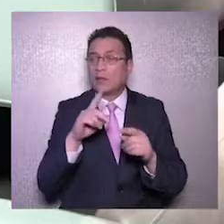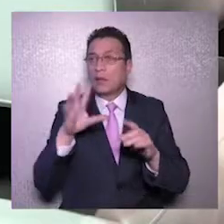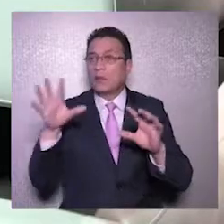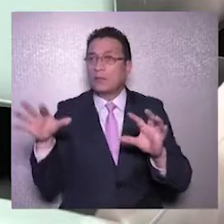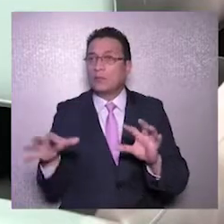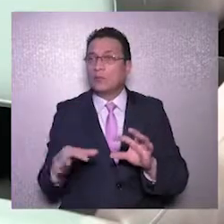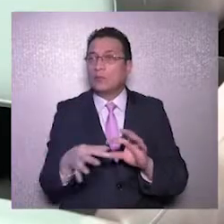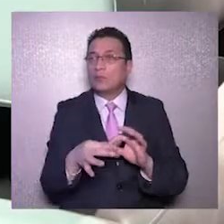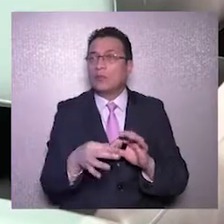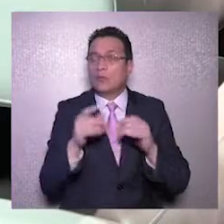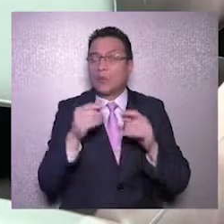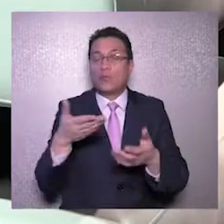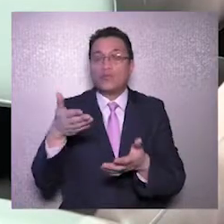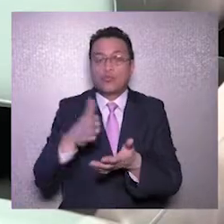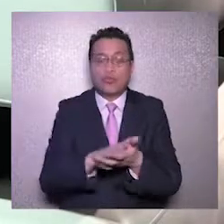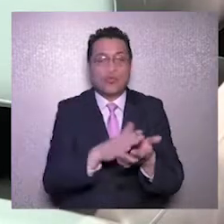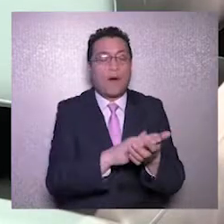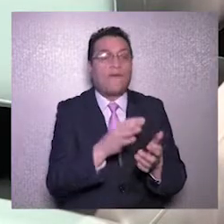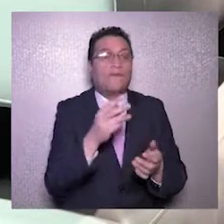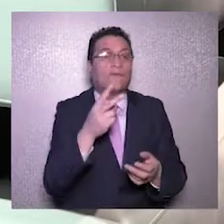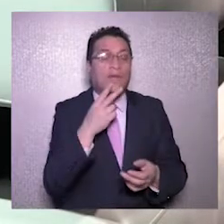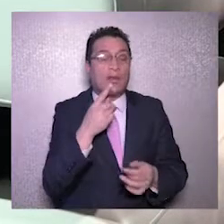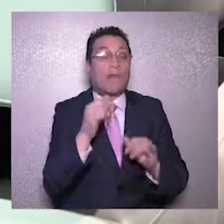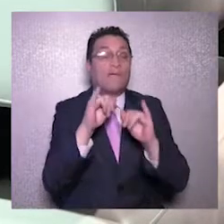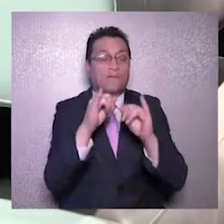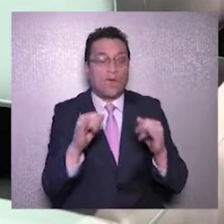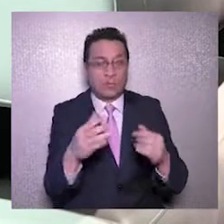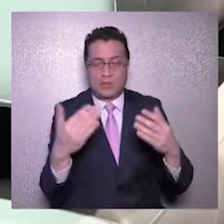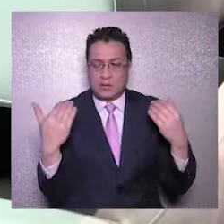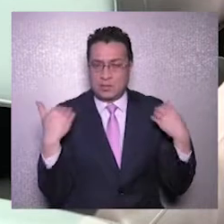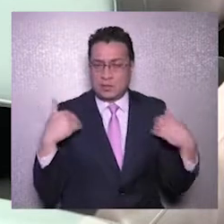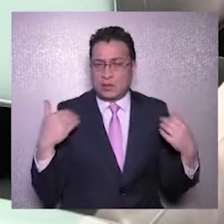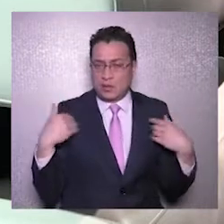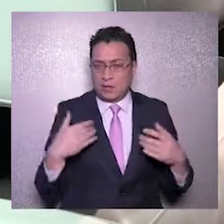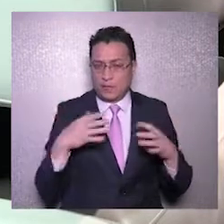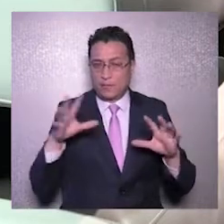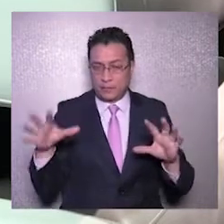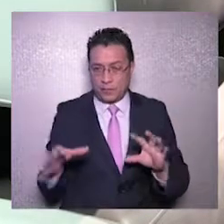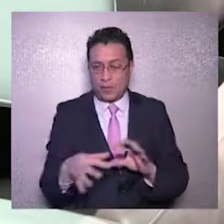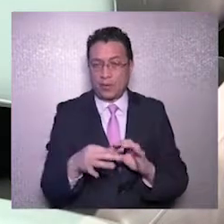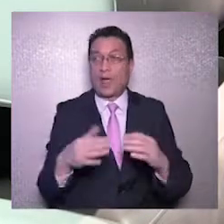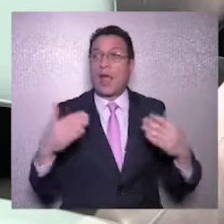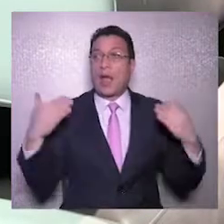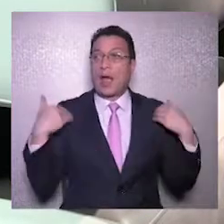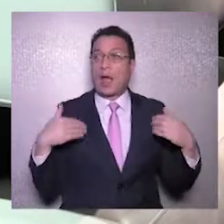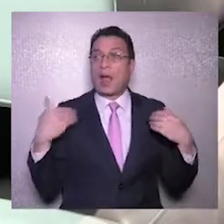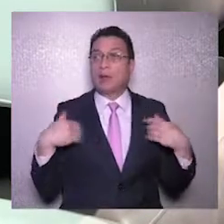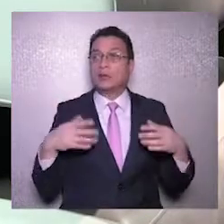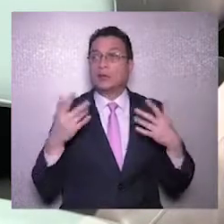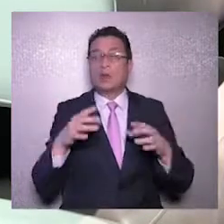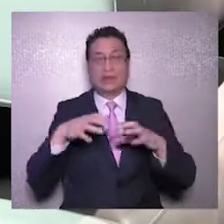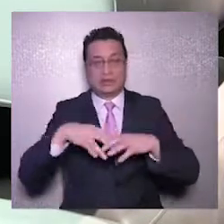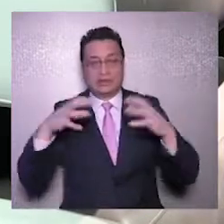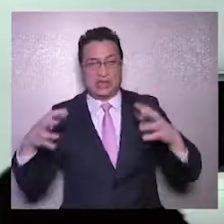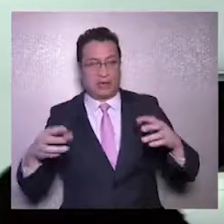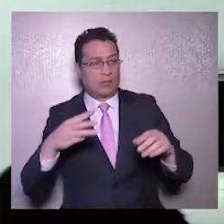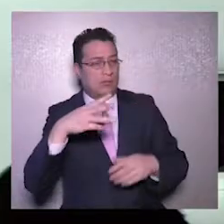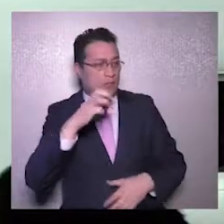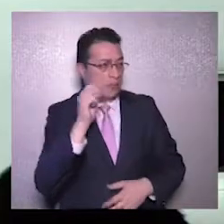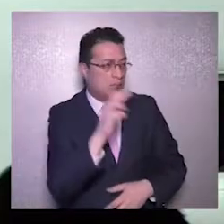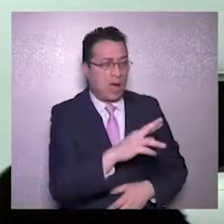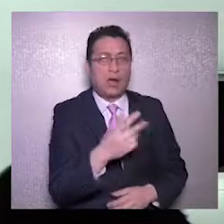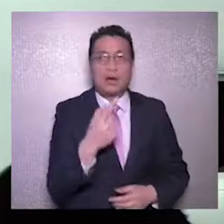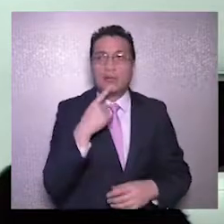asociada a mejor calidad de vida. Tiene formas de hacer ejercicio, que están asociados al ejercicio. Tiene cerros, tiene mares,